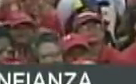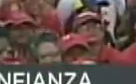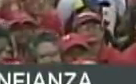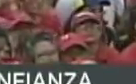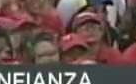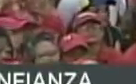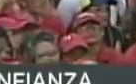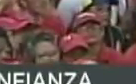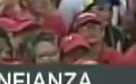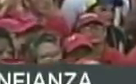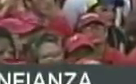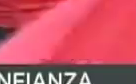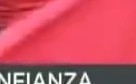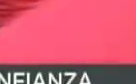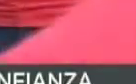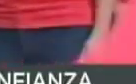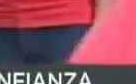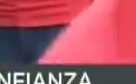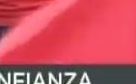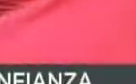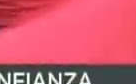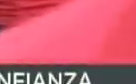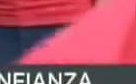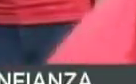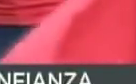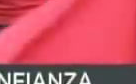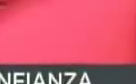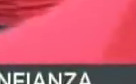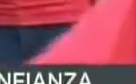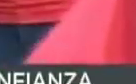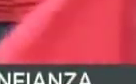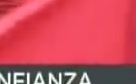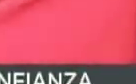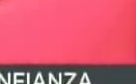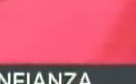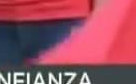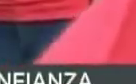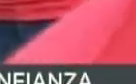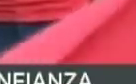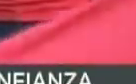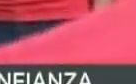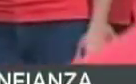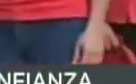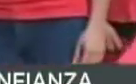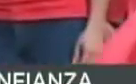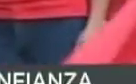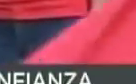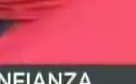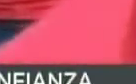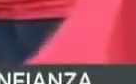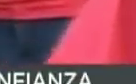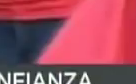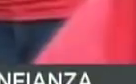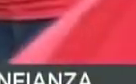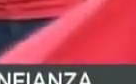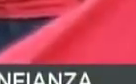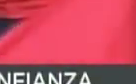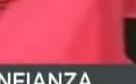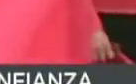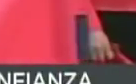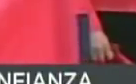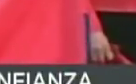mandarle a nuestro hermano presidente Nicolás Maduro Moros un saludo desde